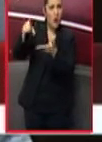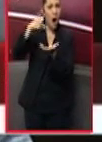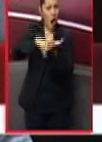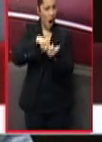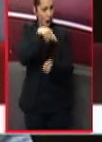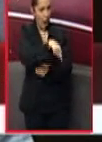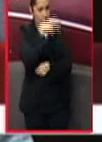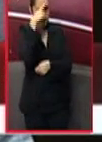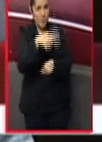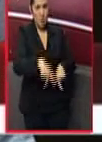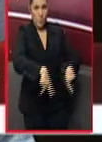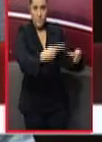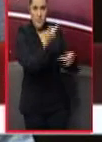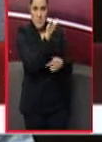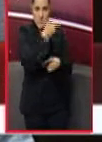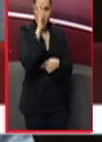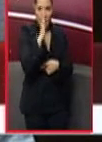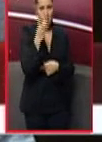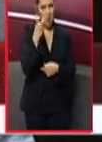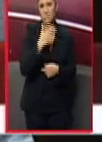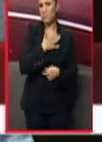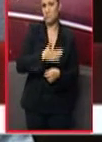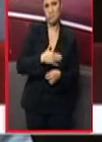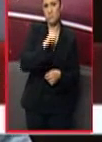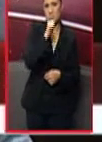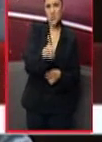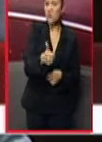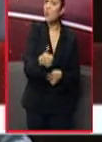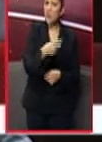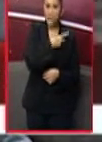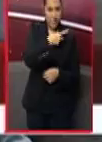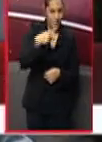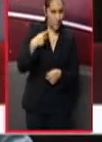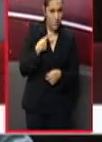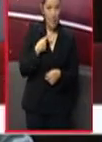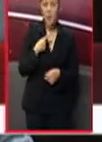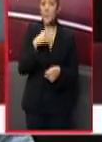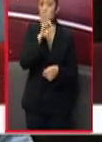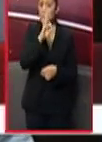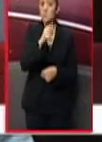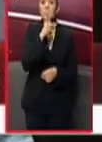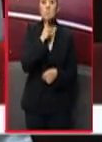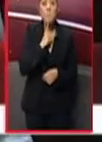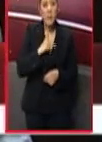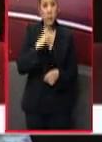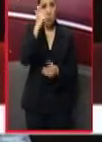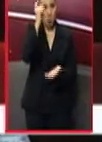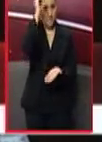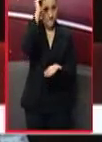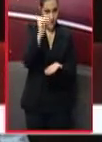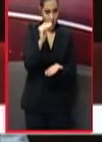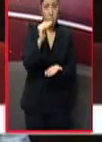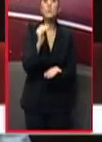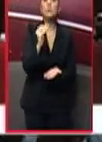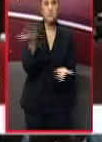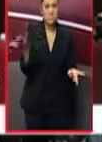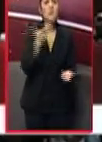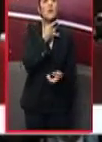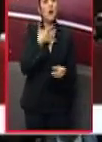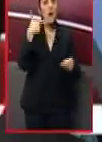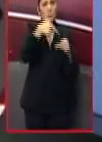caras en nuestro país. Lo justo es, si el petróleo baja de precio, la gasolina también